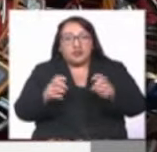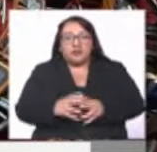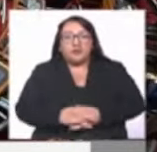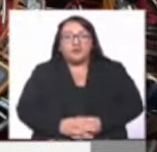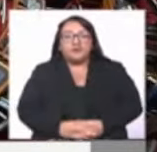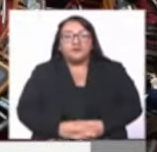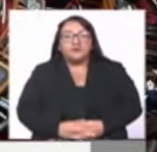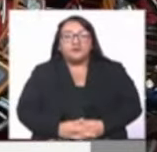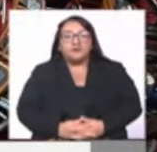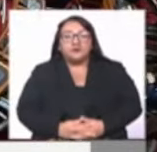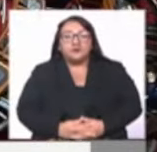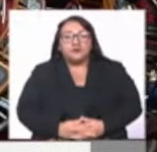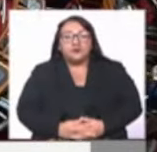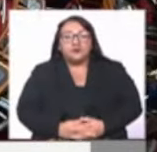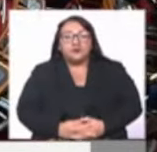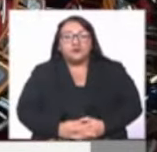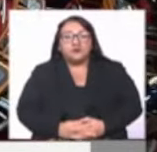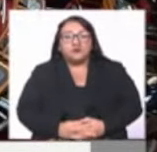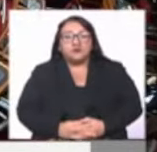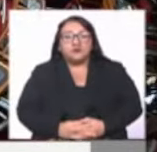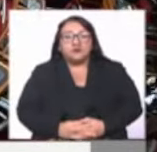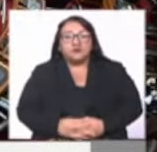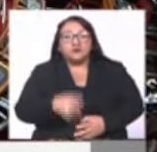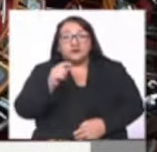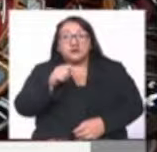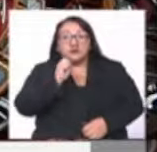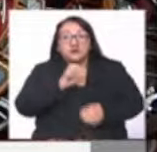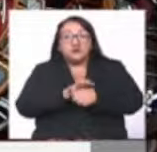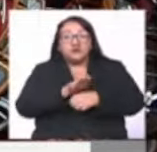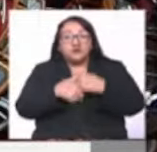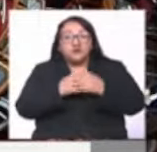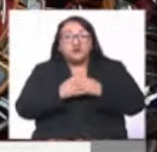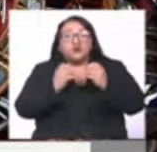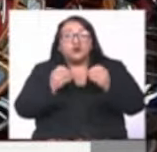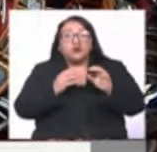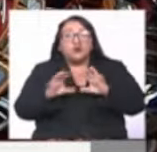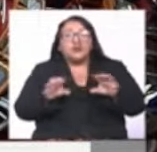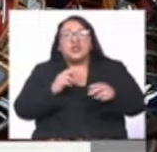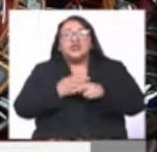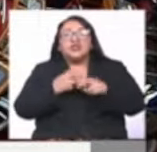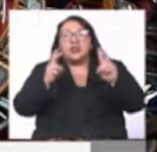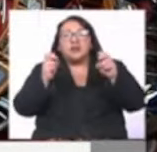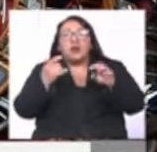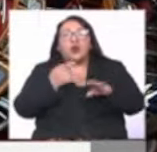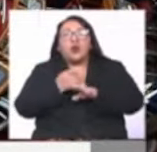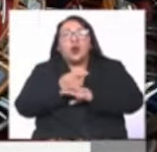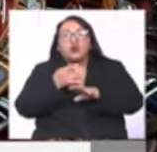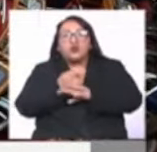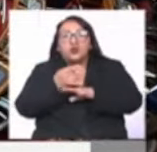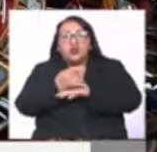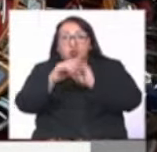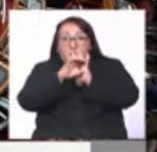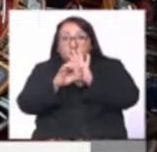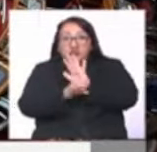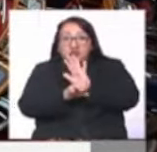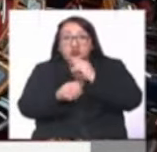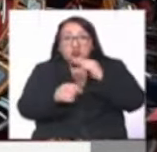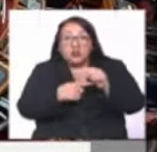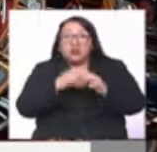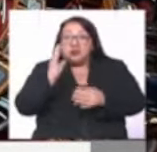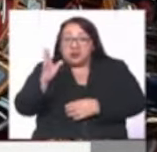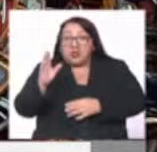Reyes esto se da en cumplimiento al procedimiento de acusación constitucional que